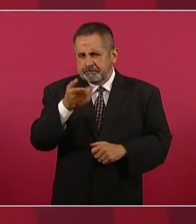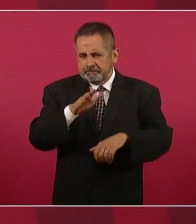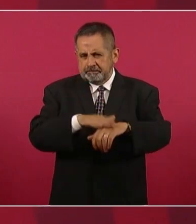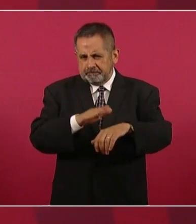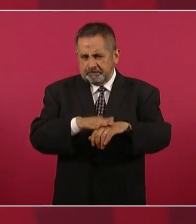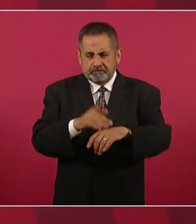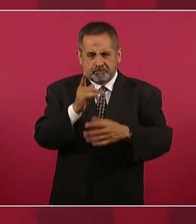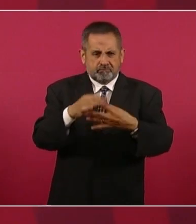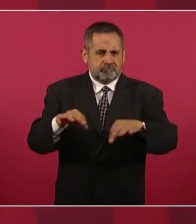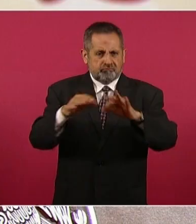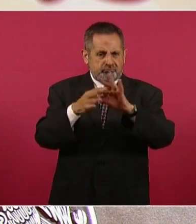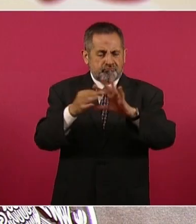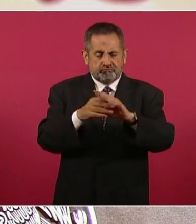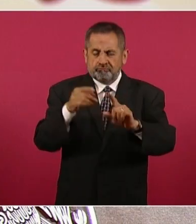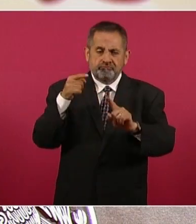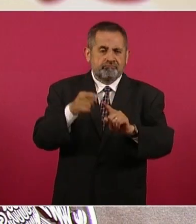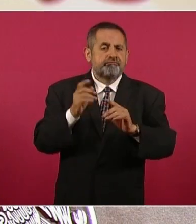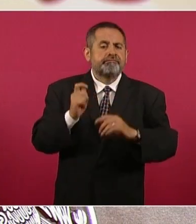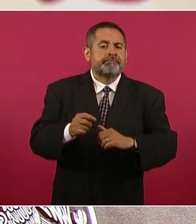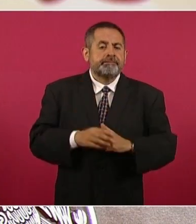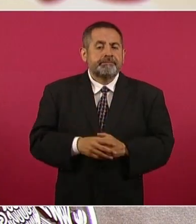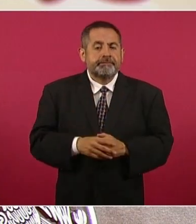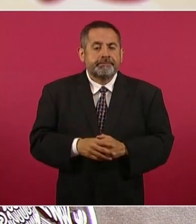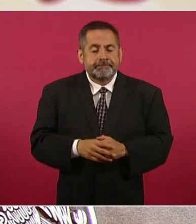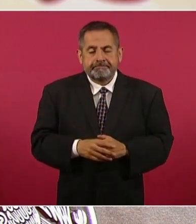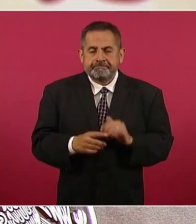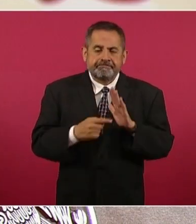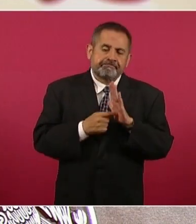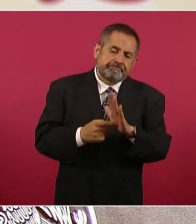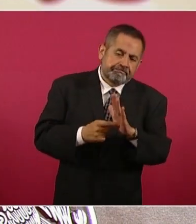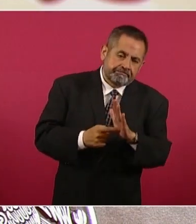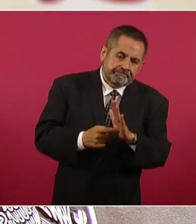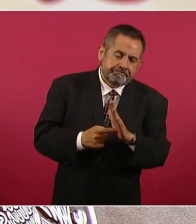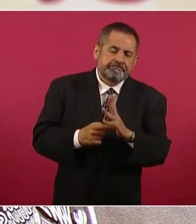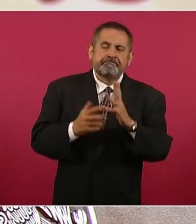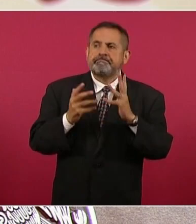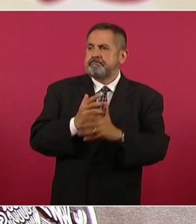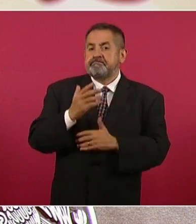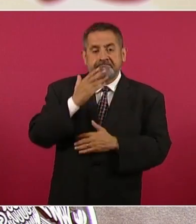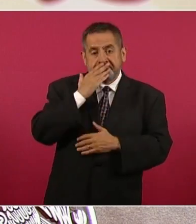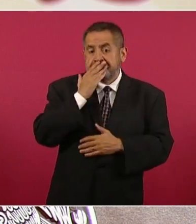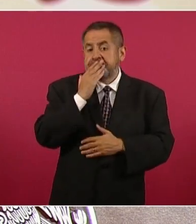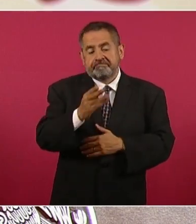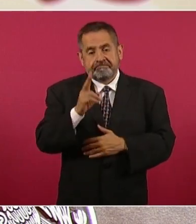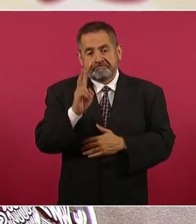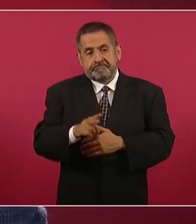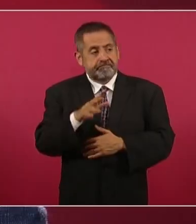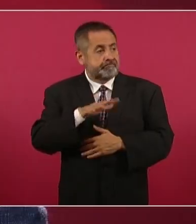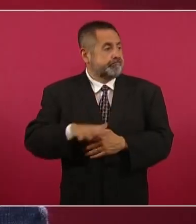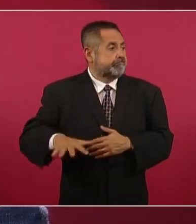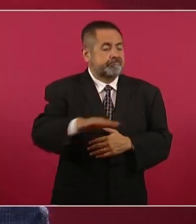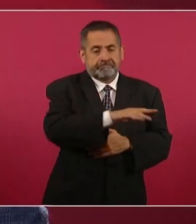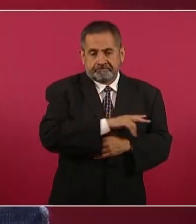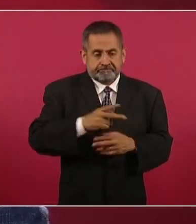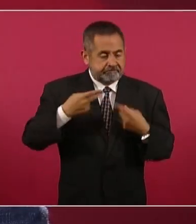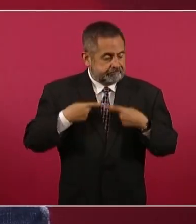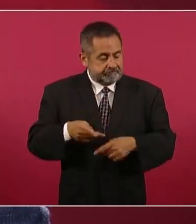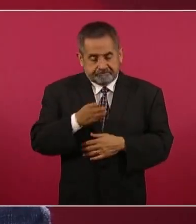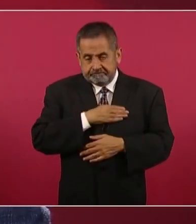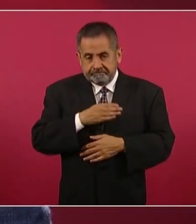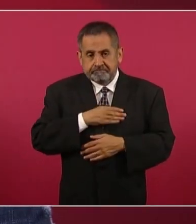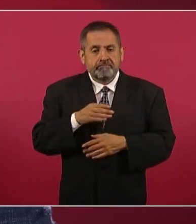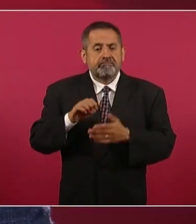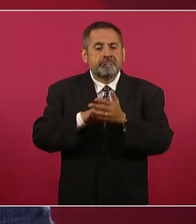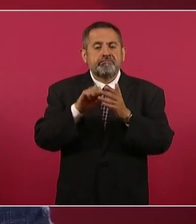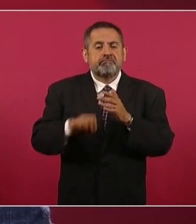situación muy especial, muy particular, que ejemplifica la bondad de la población, y estoy refiriéndome